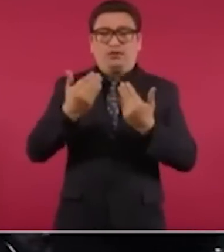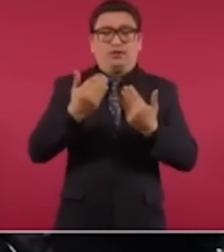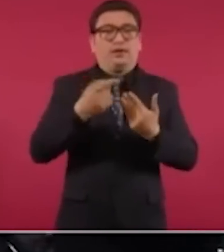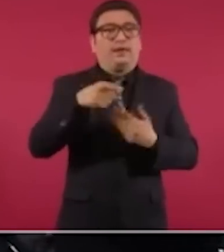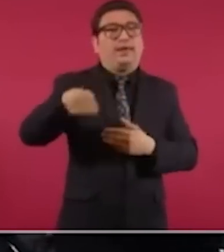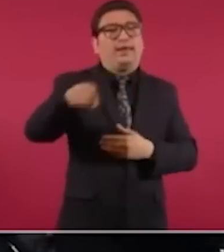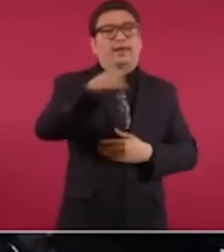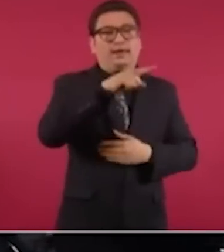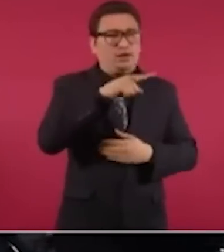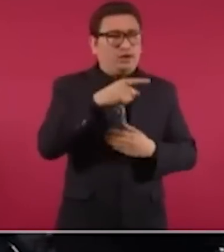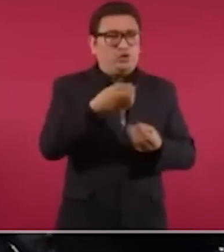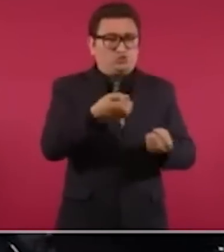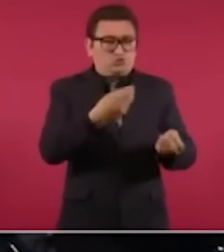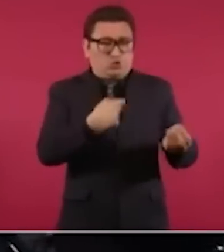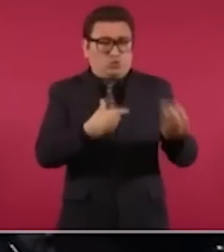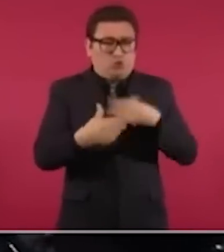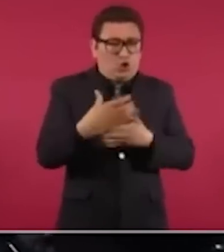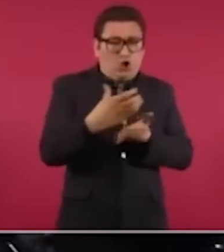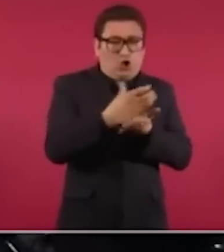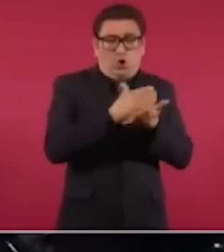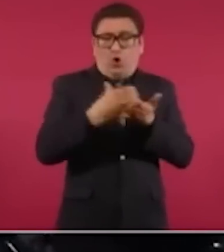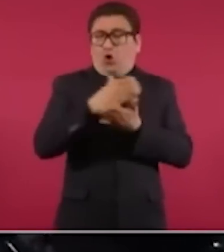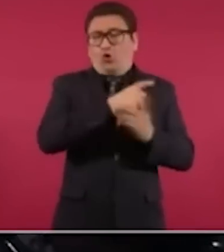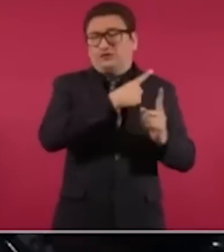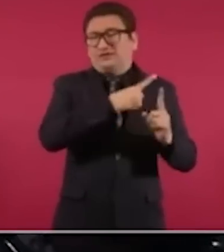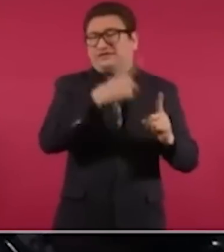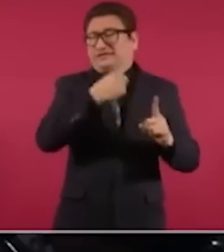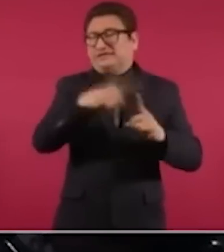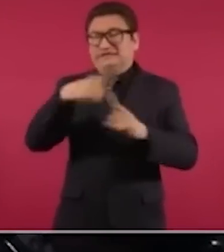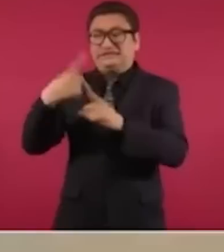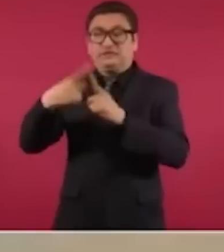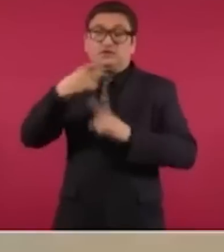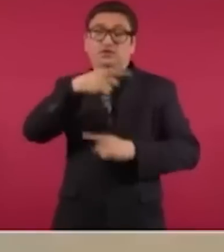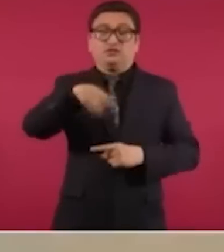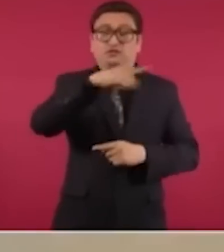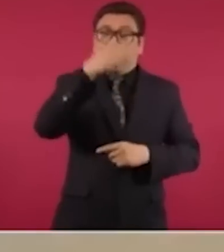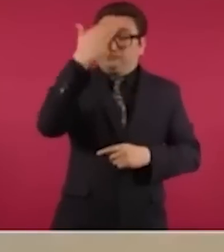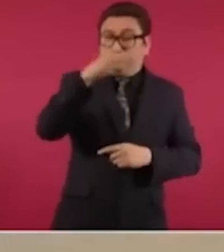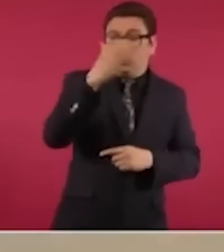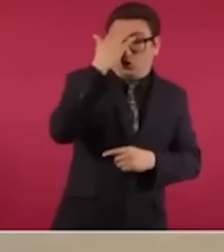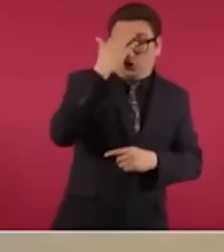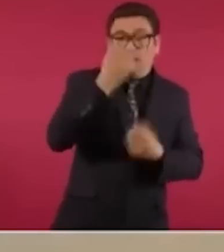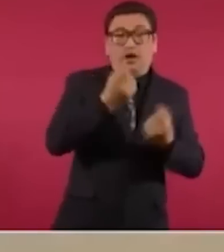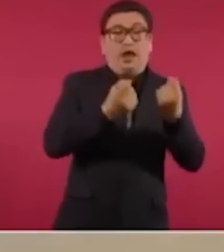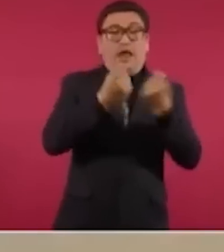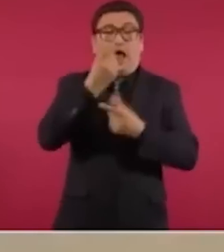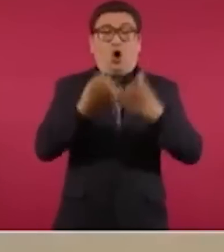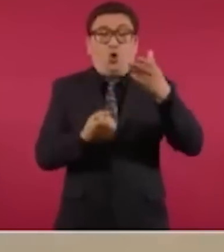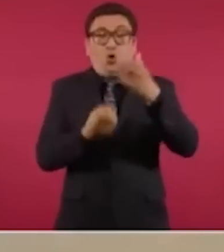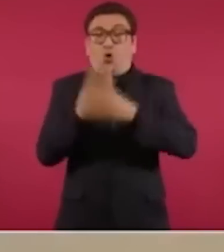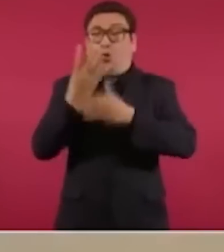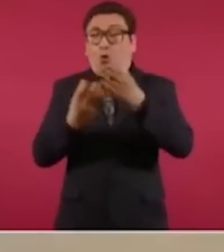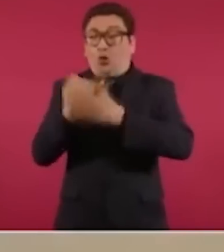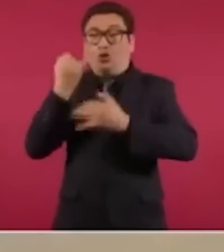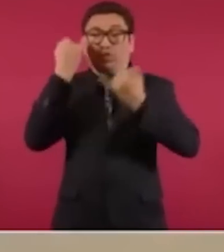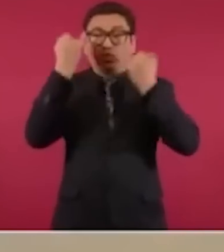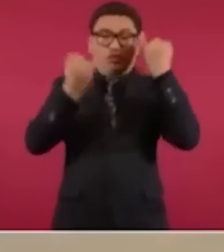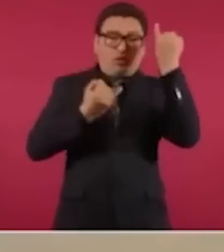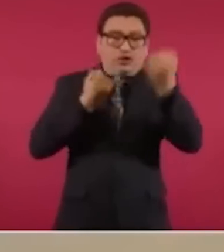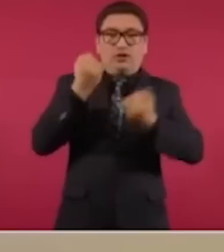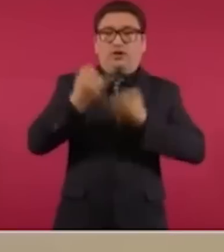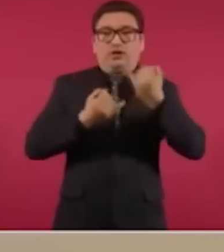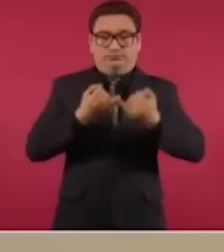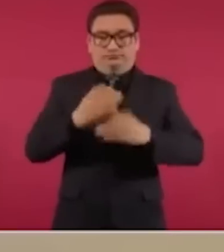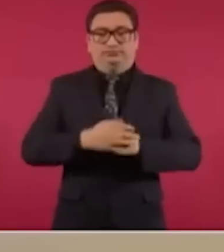aplicaron todos los Remedios que conocían y otros nuevos que inventaron sobre